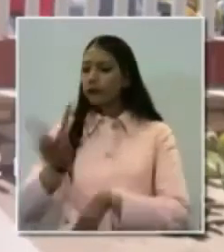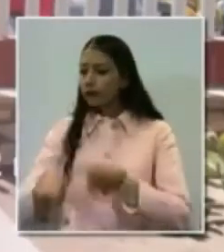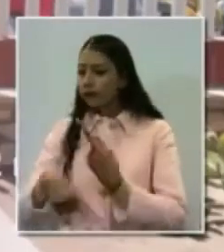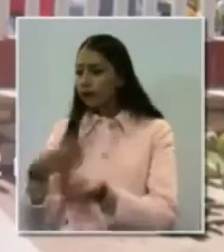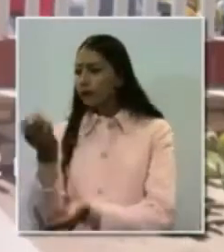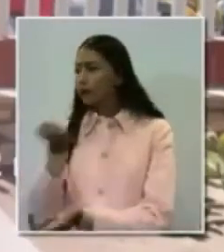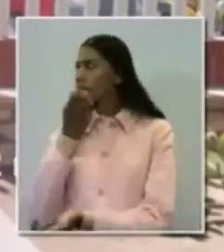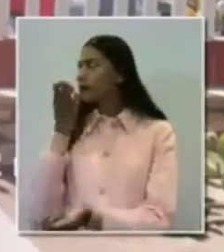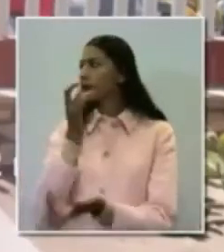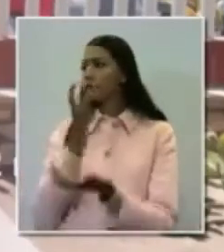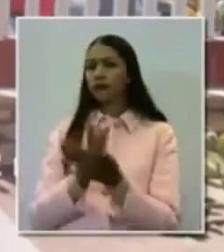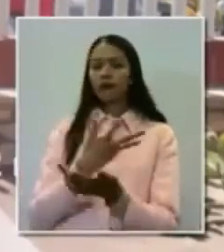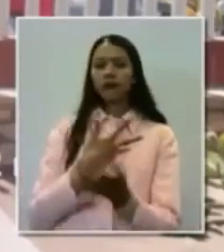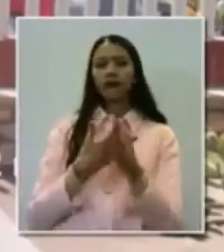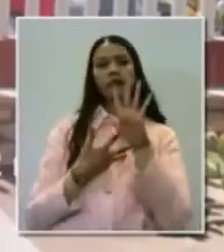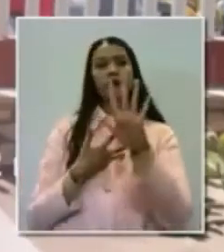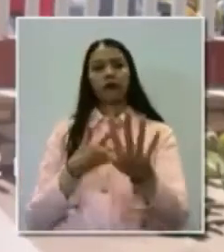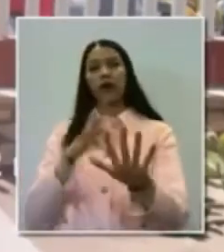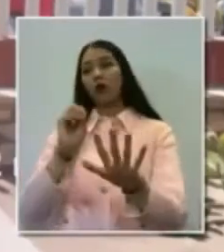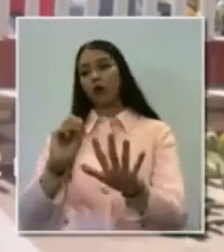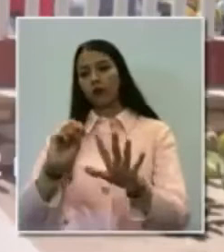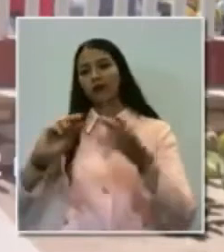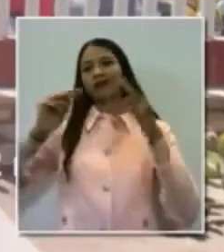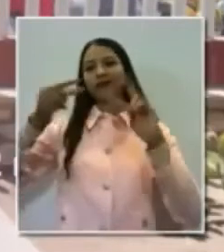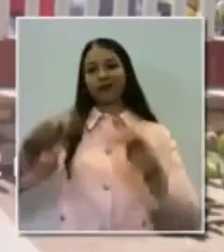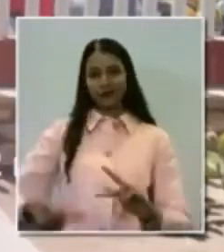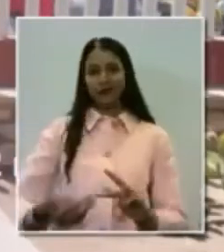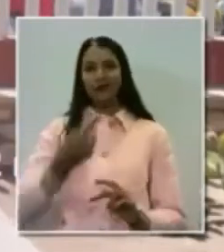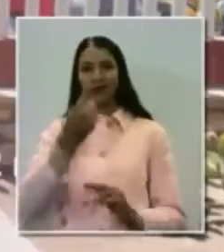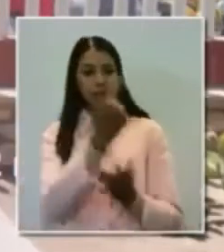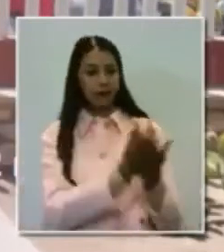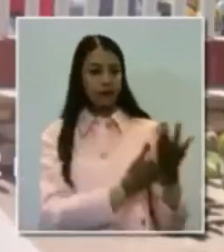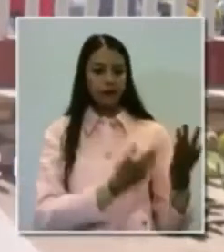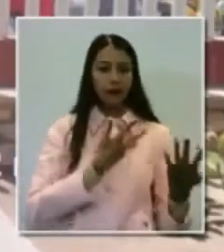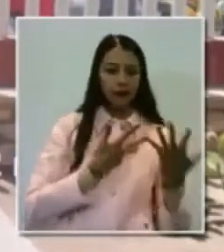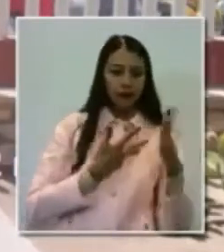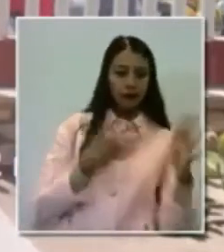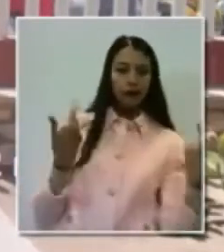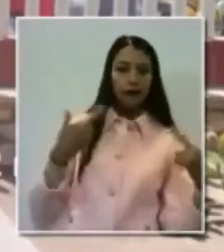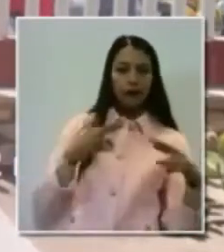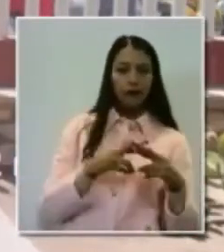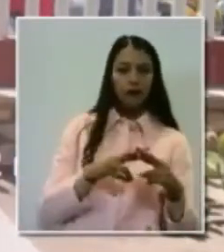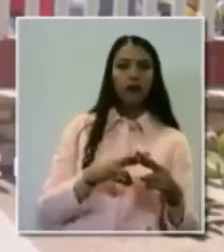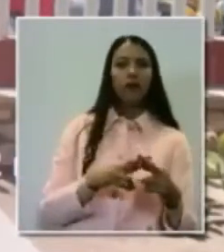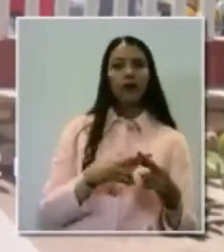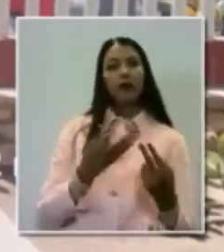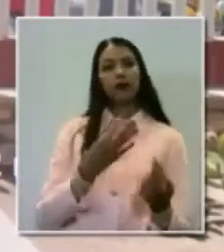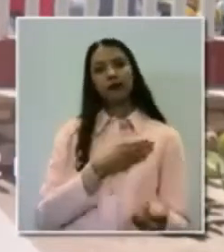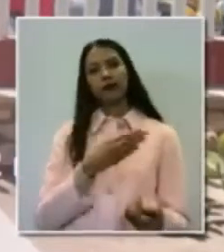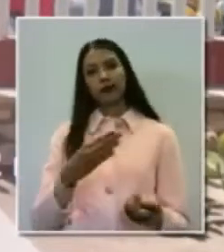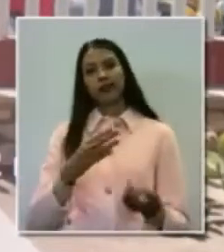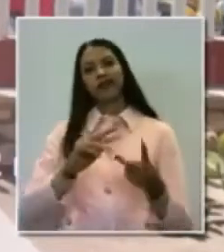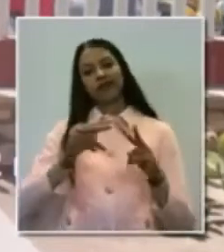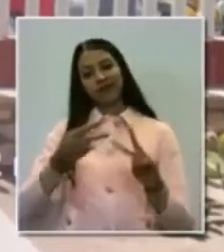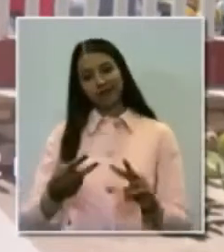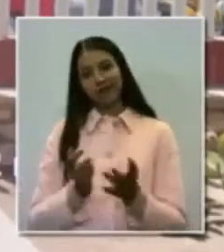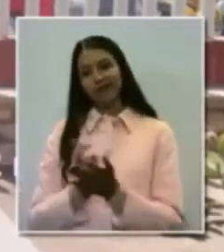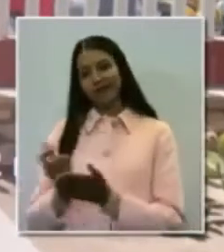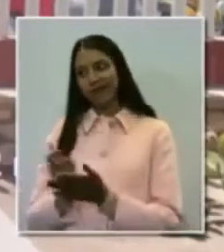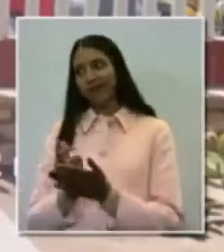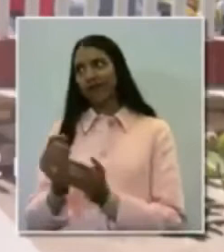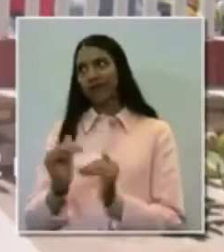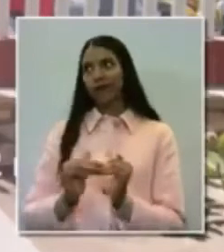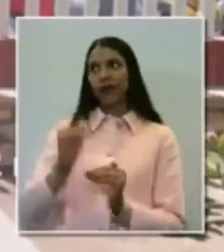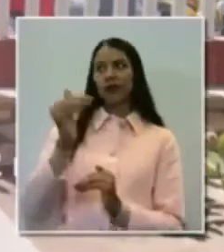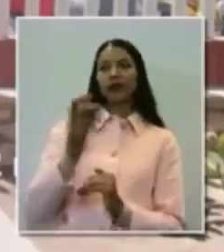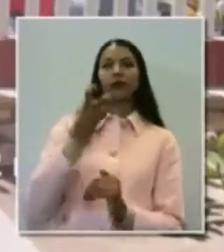a la escuela únicamente hay 5, o al revés, una plantilla laboral que presenta 10 maestros y bueno, es todo lo contrario. ¿Por qué? Y